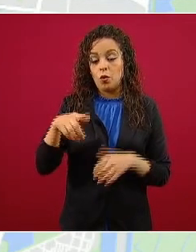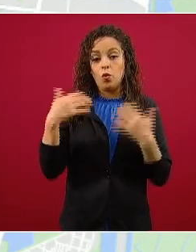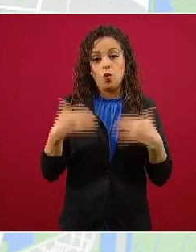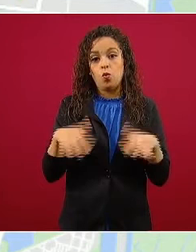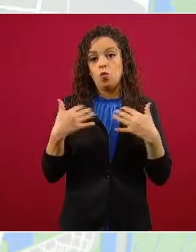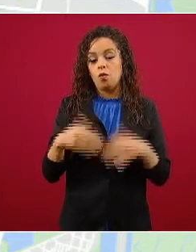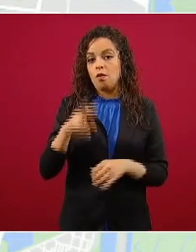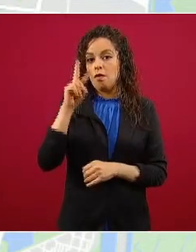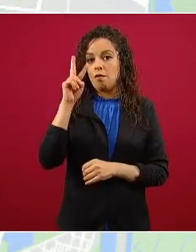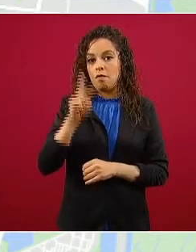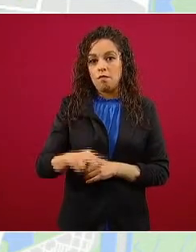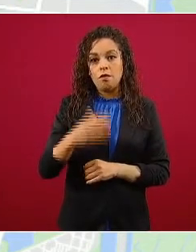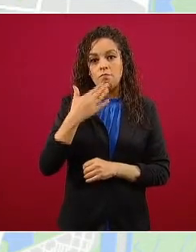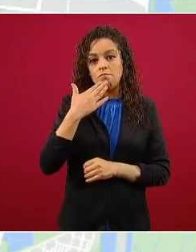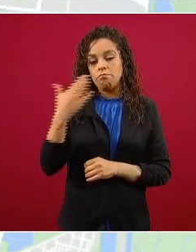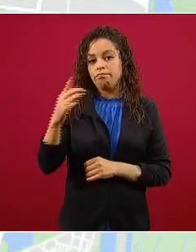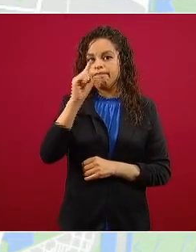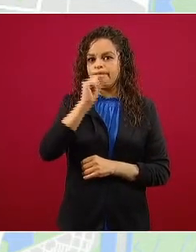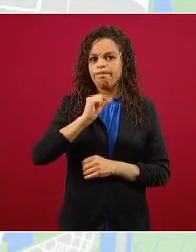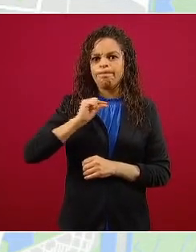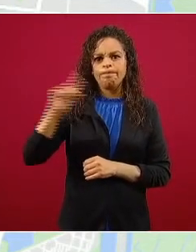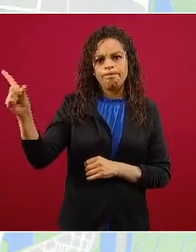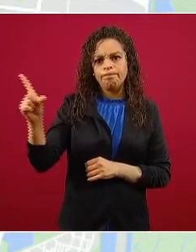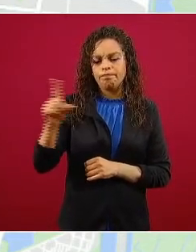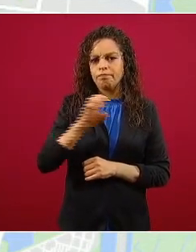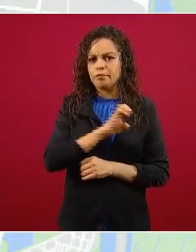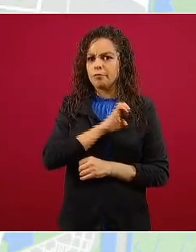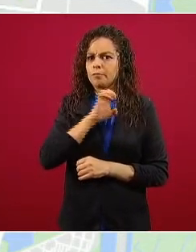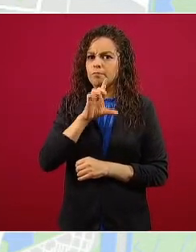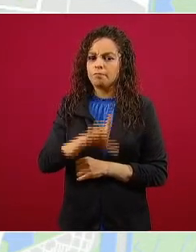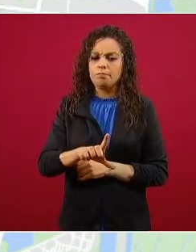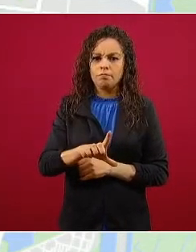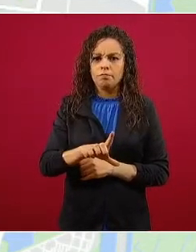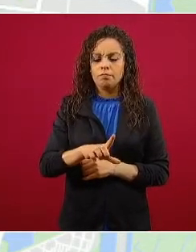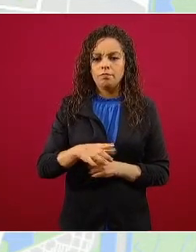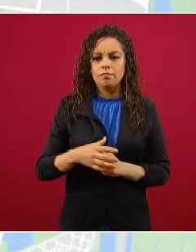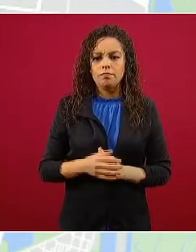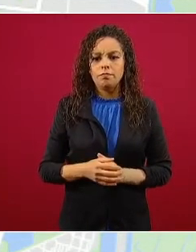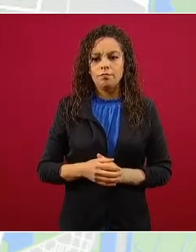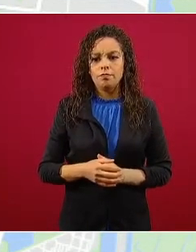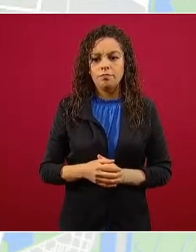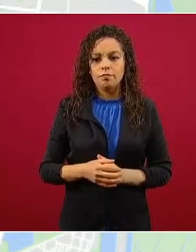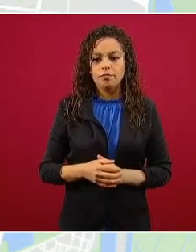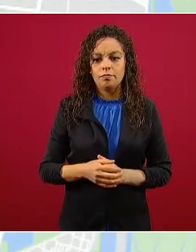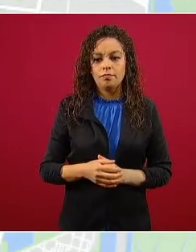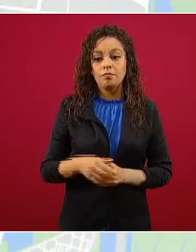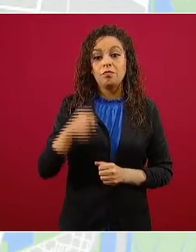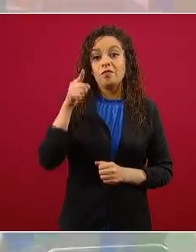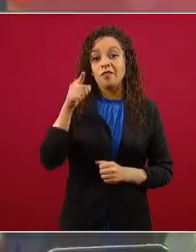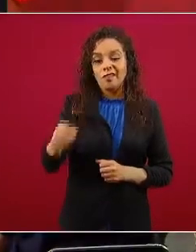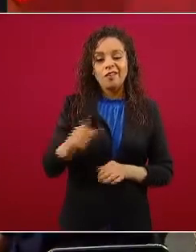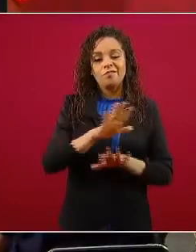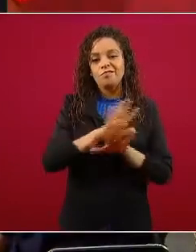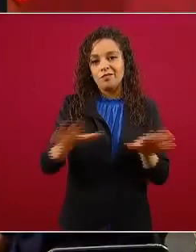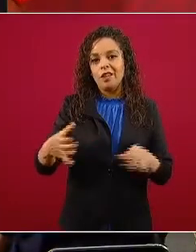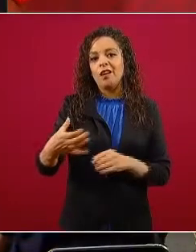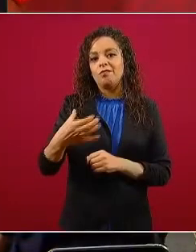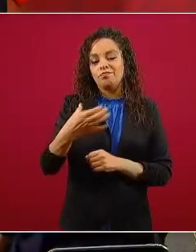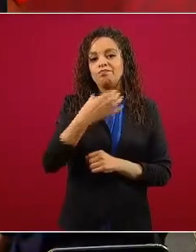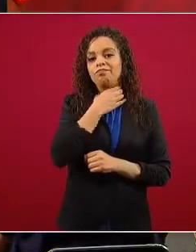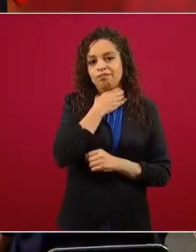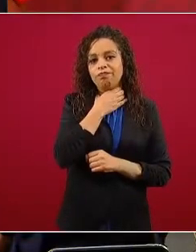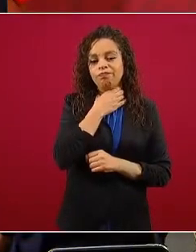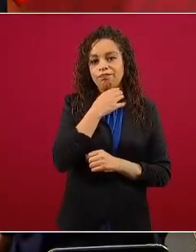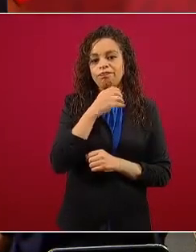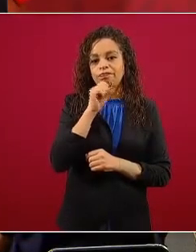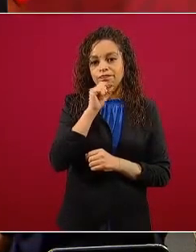excelente prestigio porque son excelentes instituciones y obviamente fueron los primeros que se ocuparon. A pesar de que hubo una